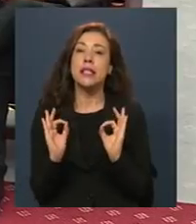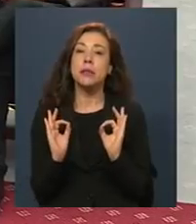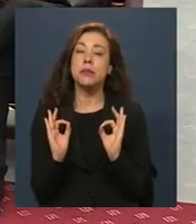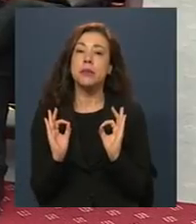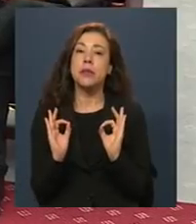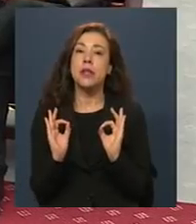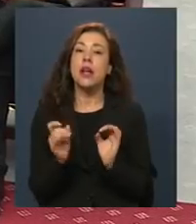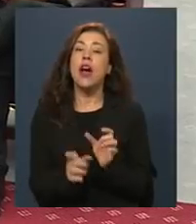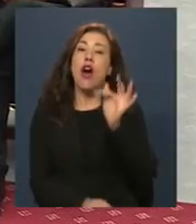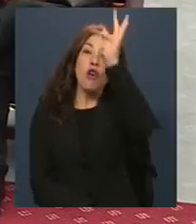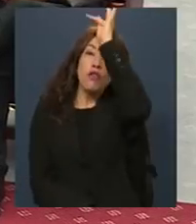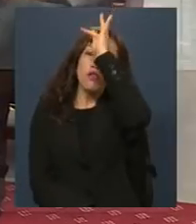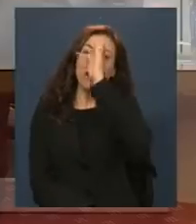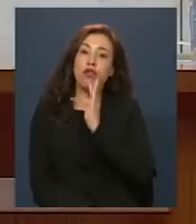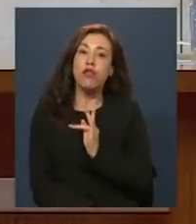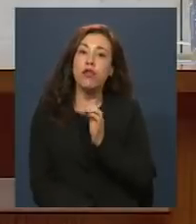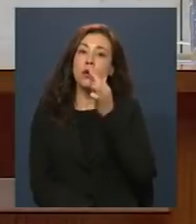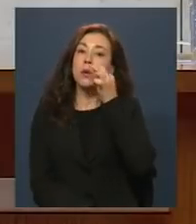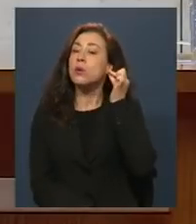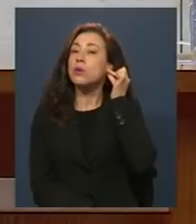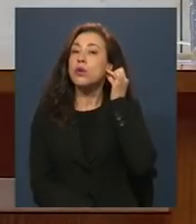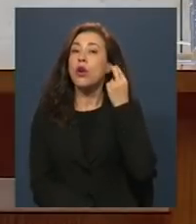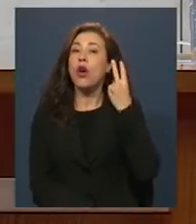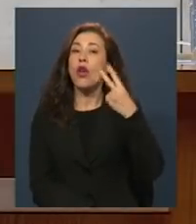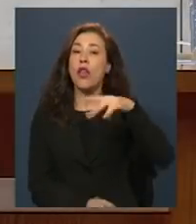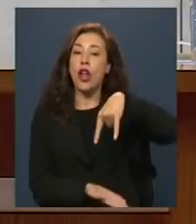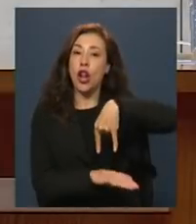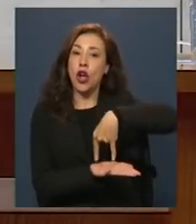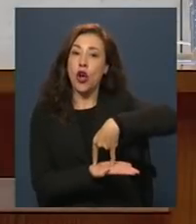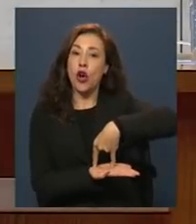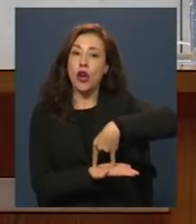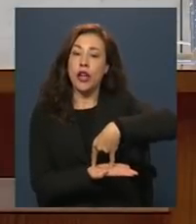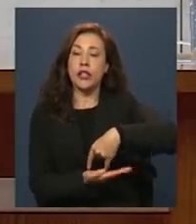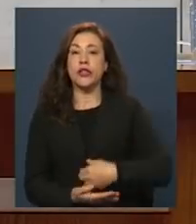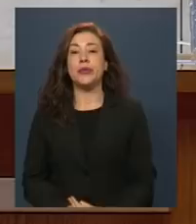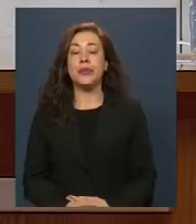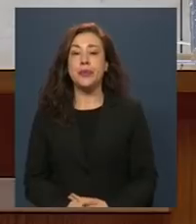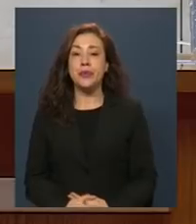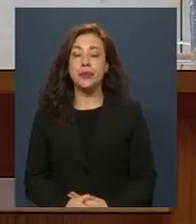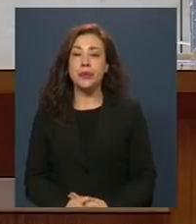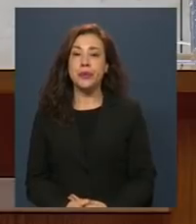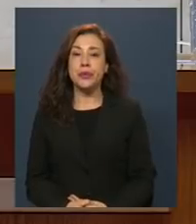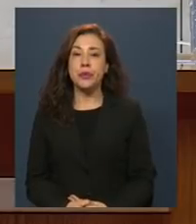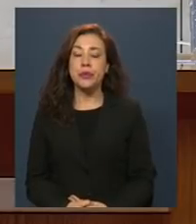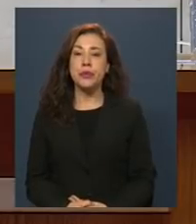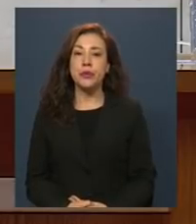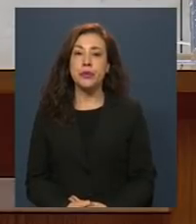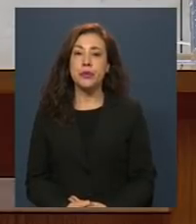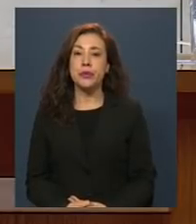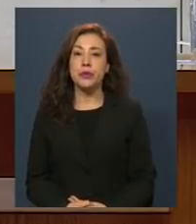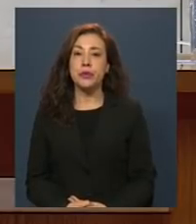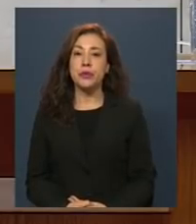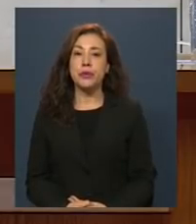a las funcionarias y funcionarios del Congreso Nacional de la República.